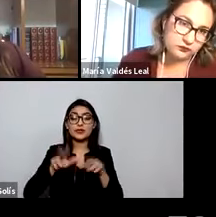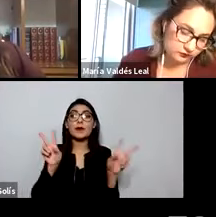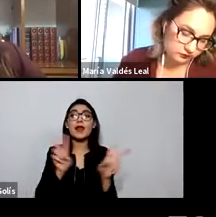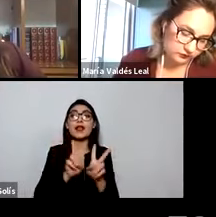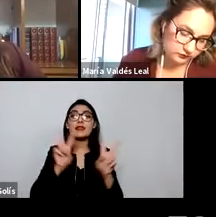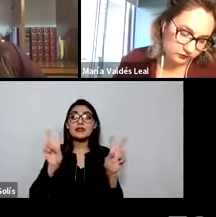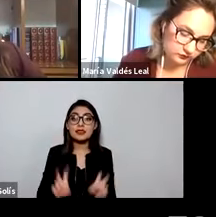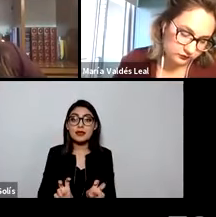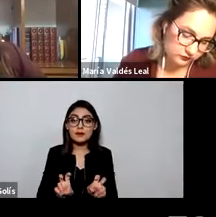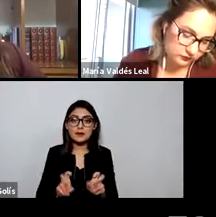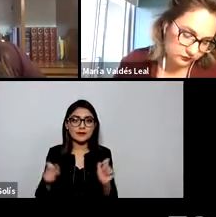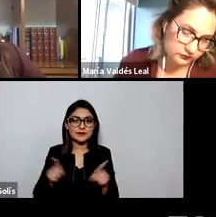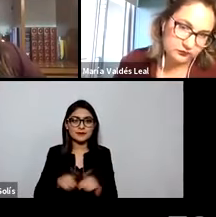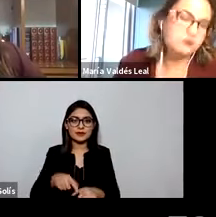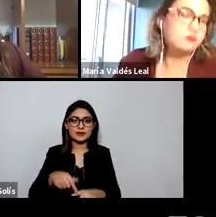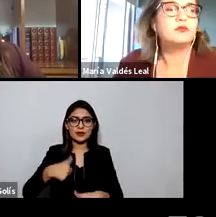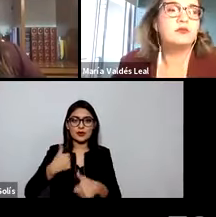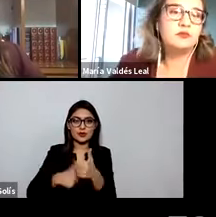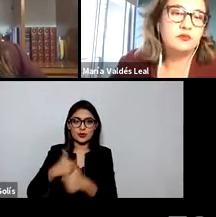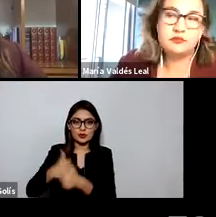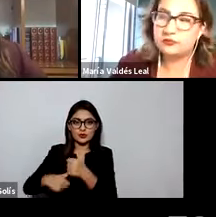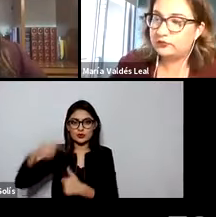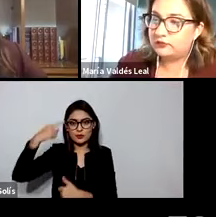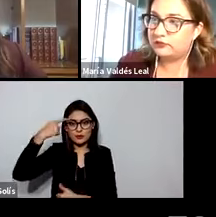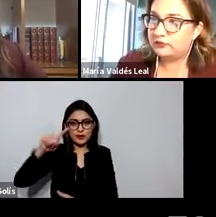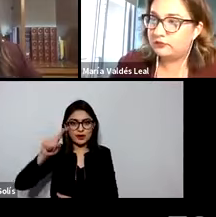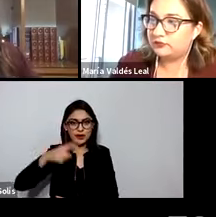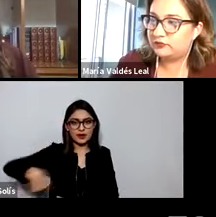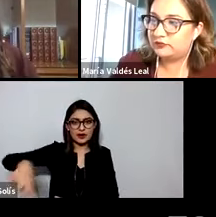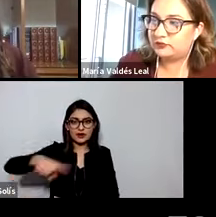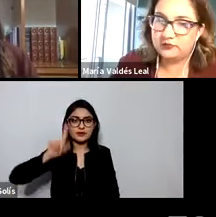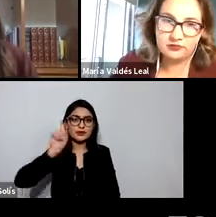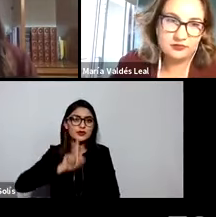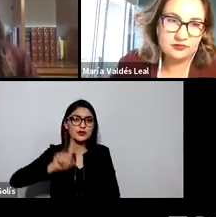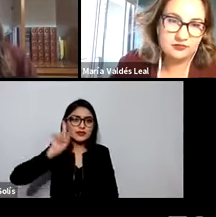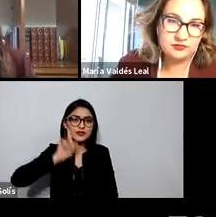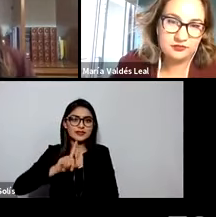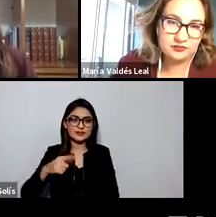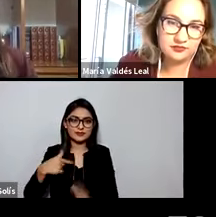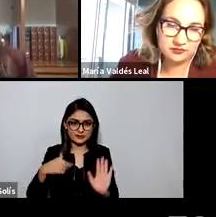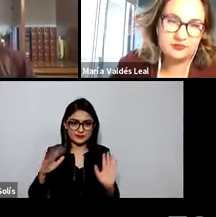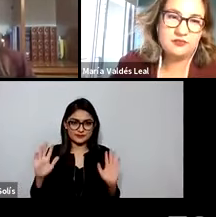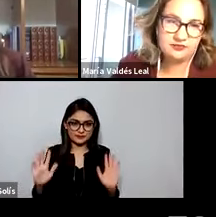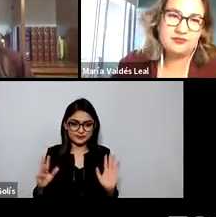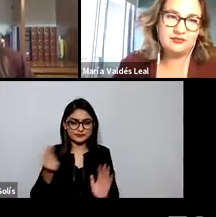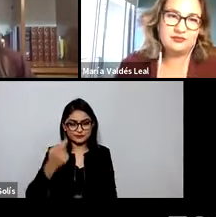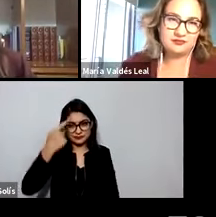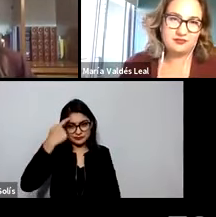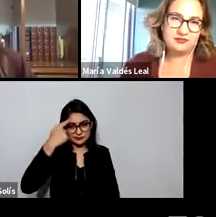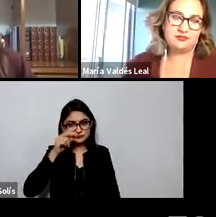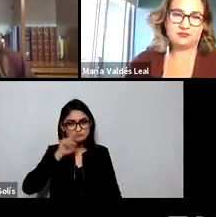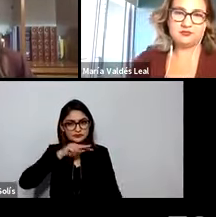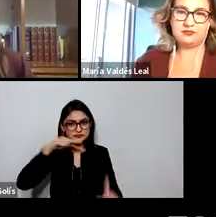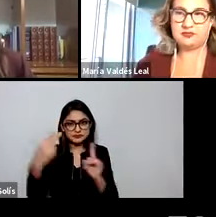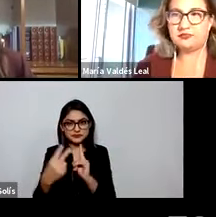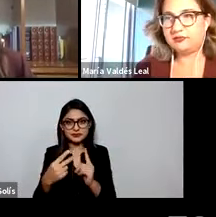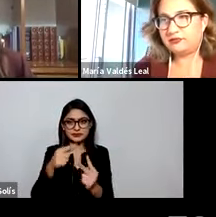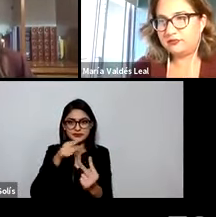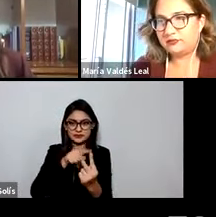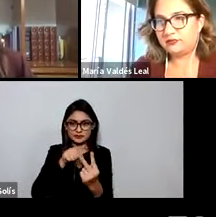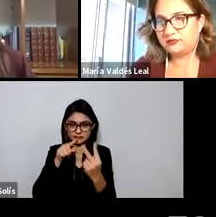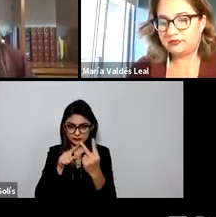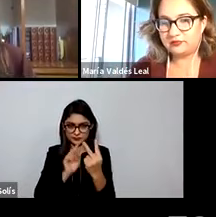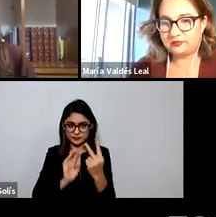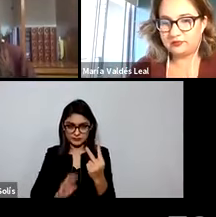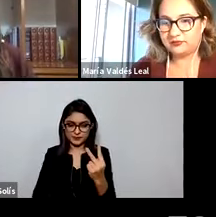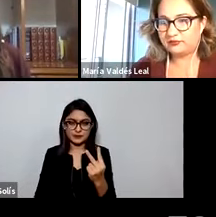de los concursos para mujeres, creo que hay que verlo desde dos aristas que me parecen igual de